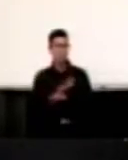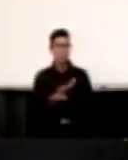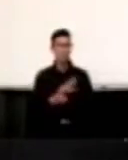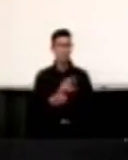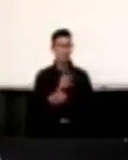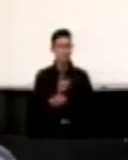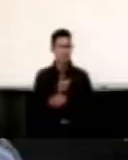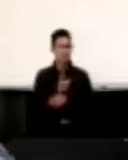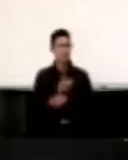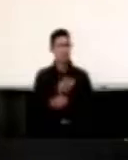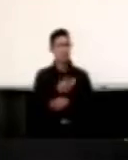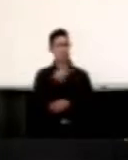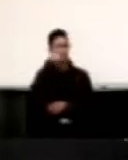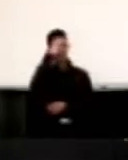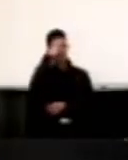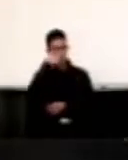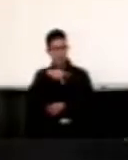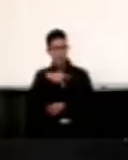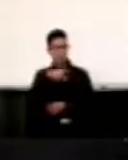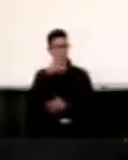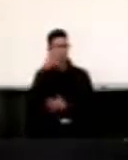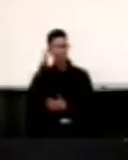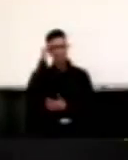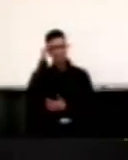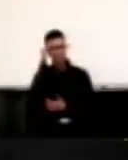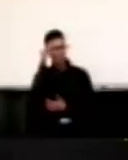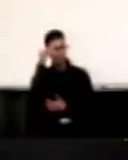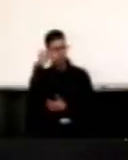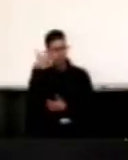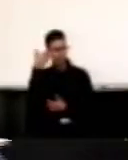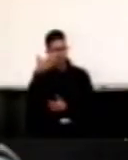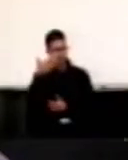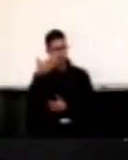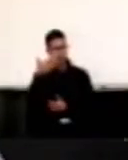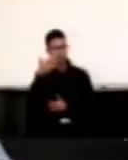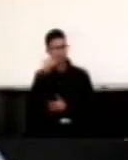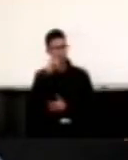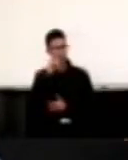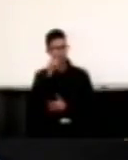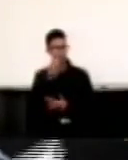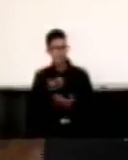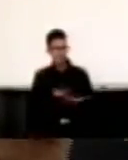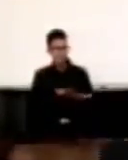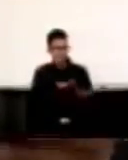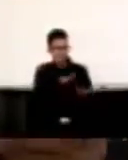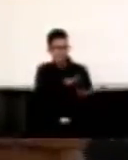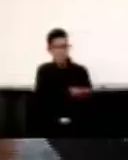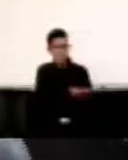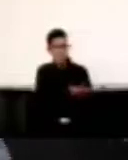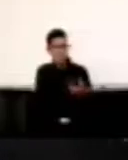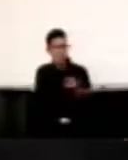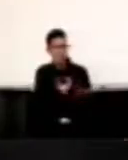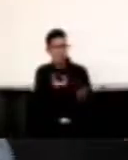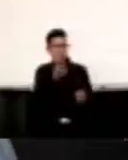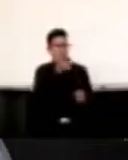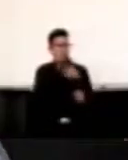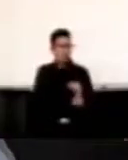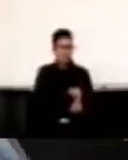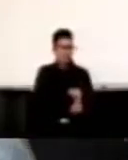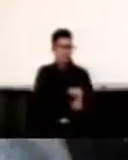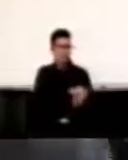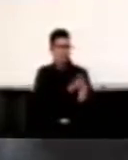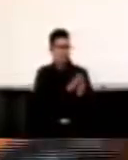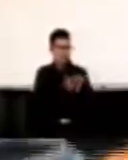política mexicana y probablemente un poco más allá, una gran aportación de este libro, mostrar que los sistemas de partidos